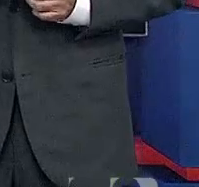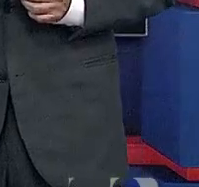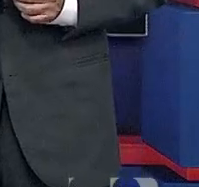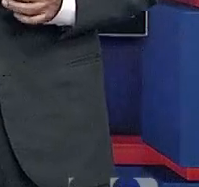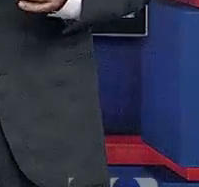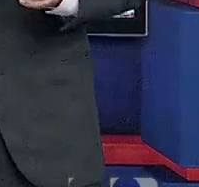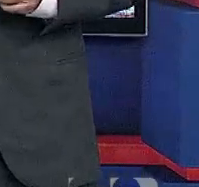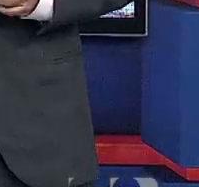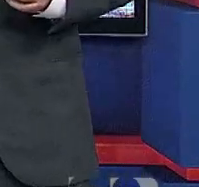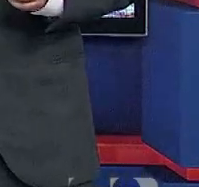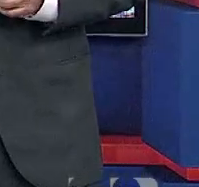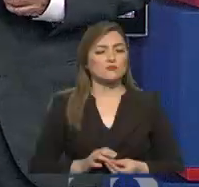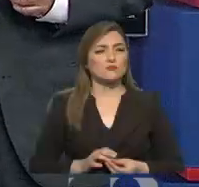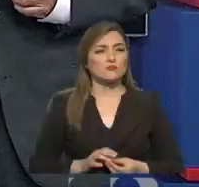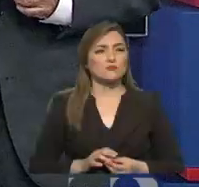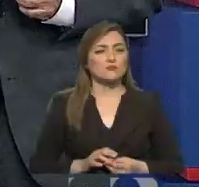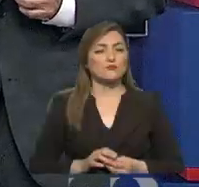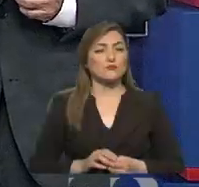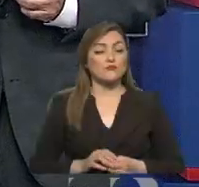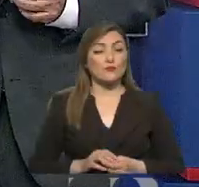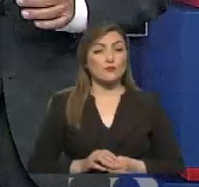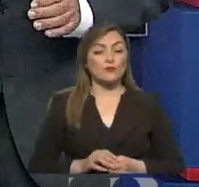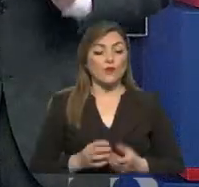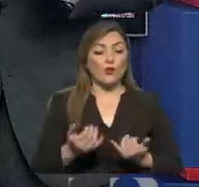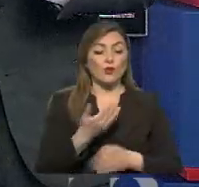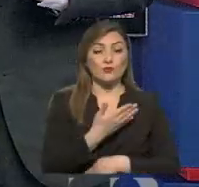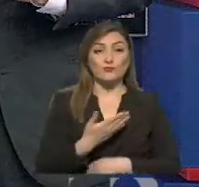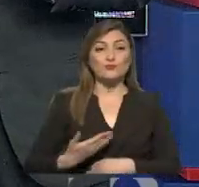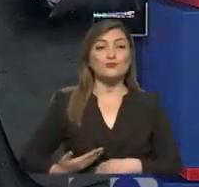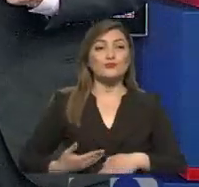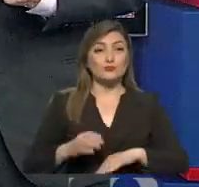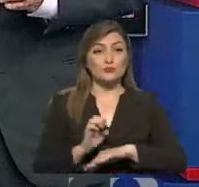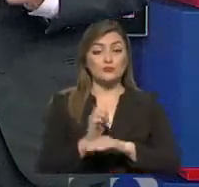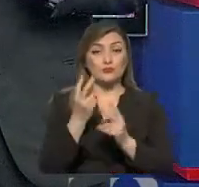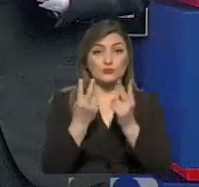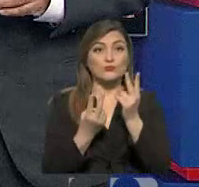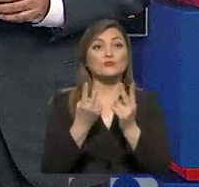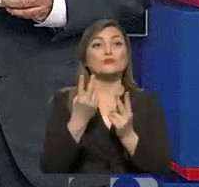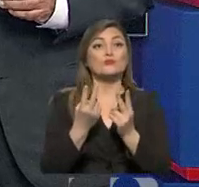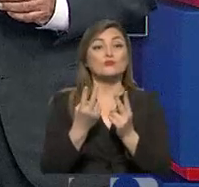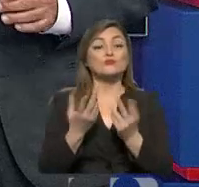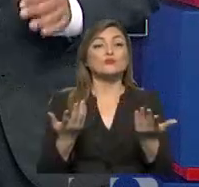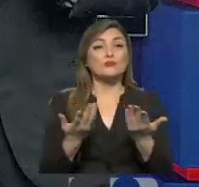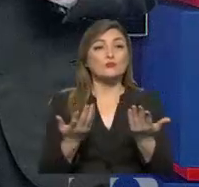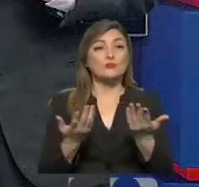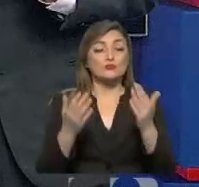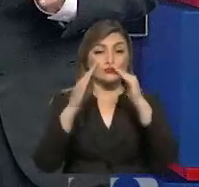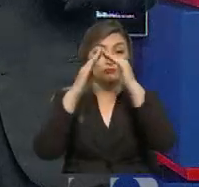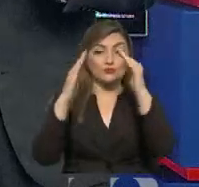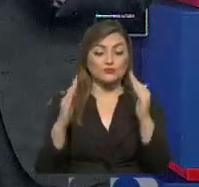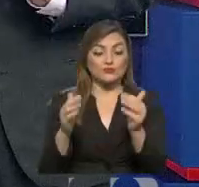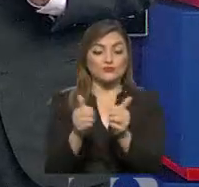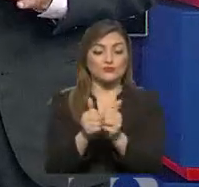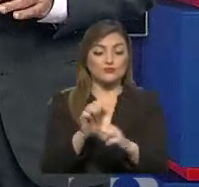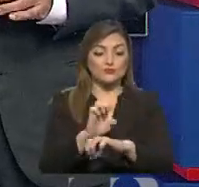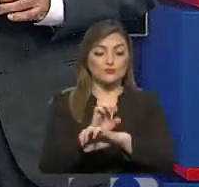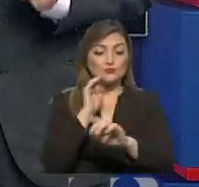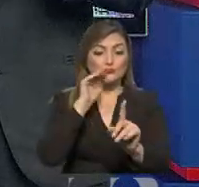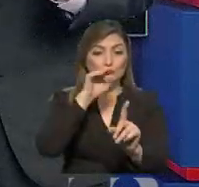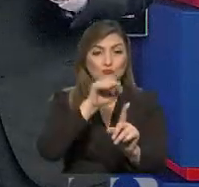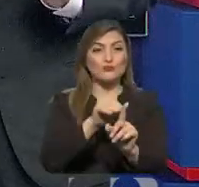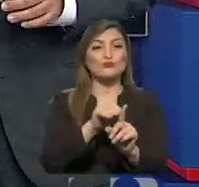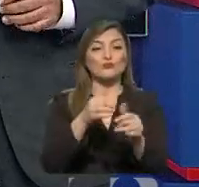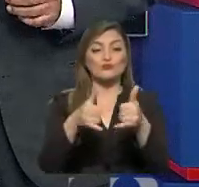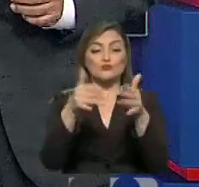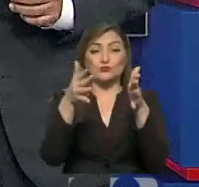hoy cuando el presidente de la República visitó la casa de la selección para dejar un mensaje a